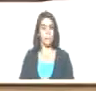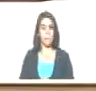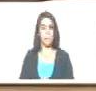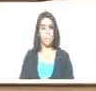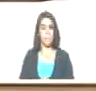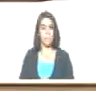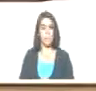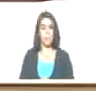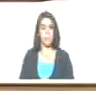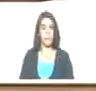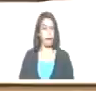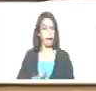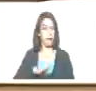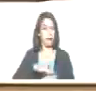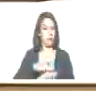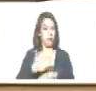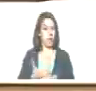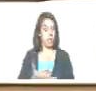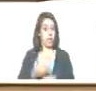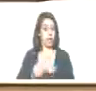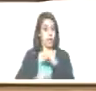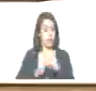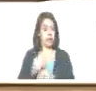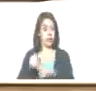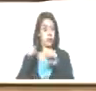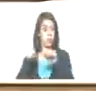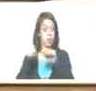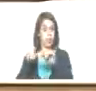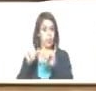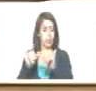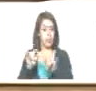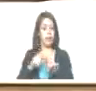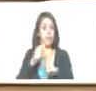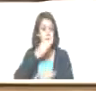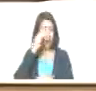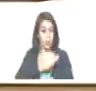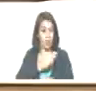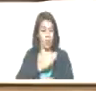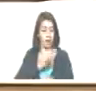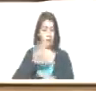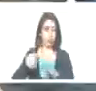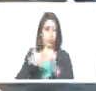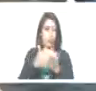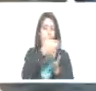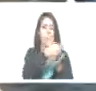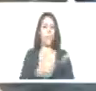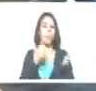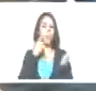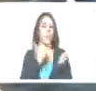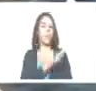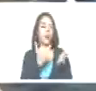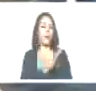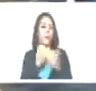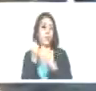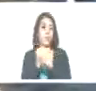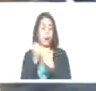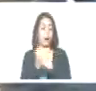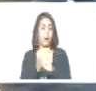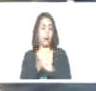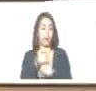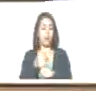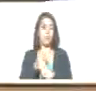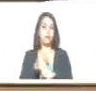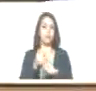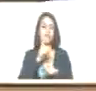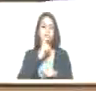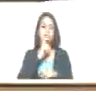porque además para eso fue planificado, está la causa real y verdadera del trabajo, de las